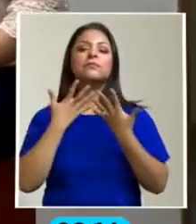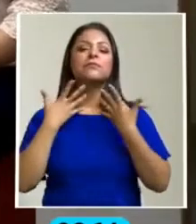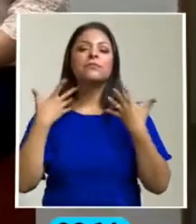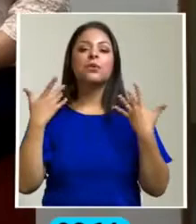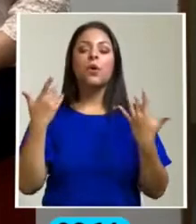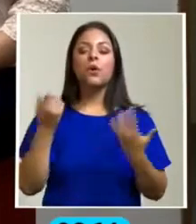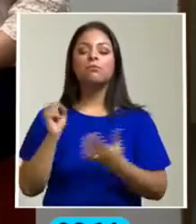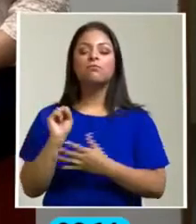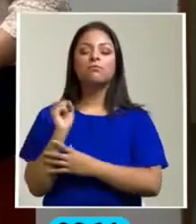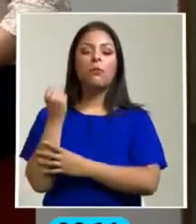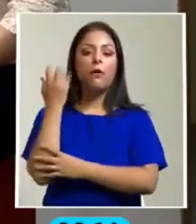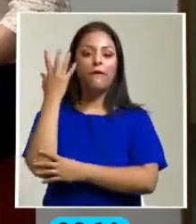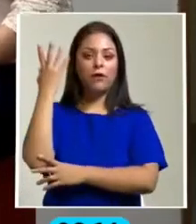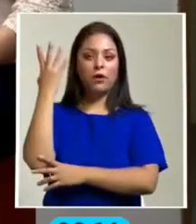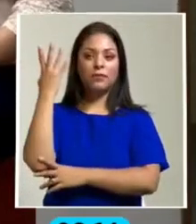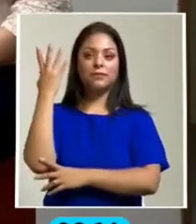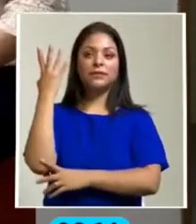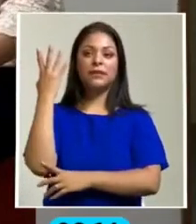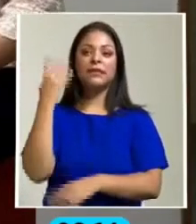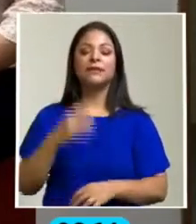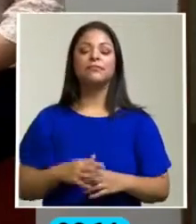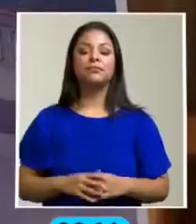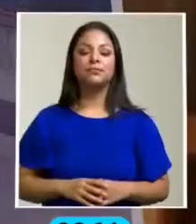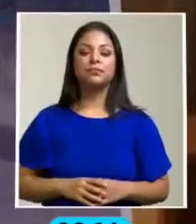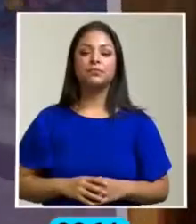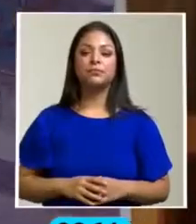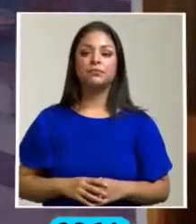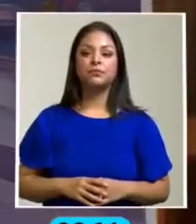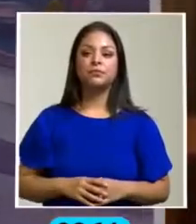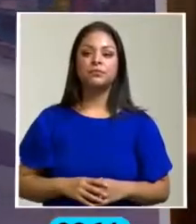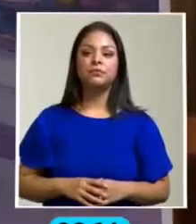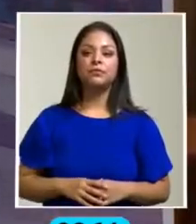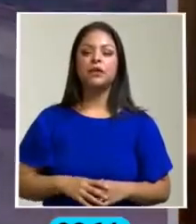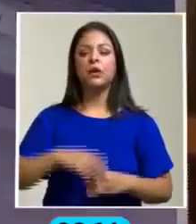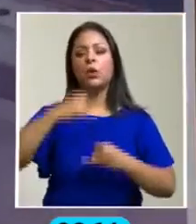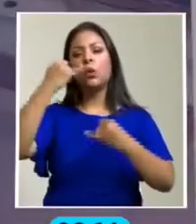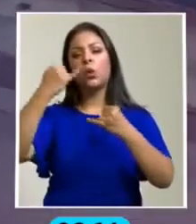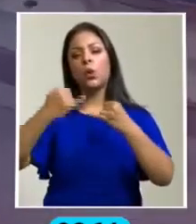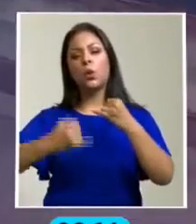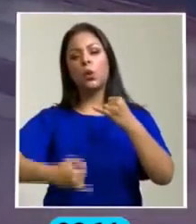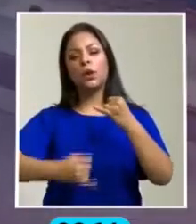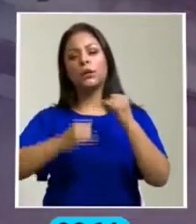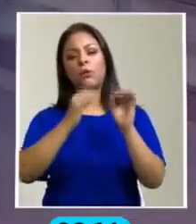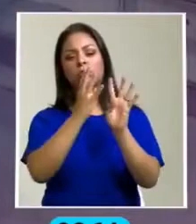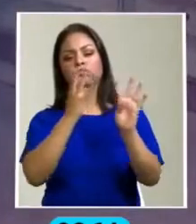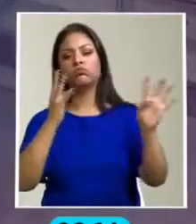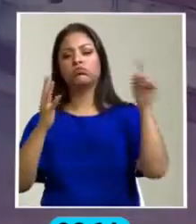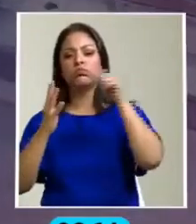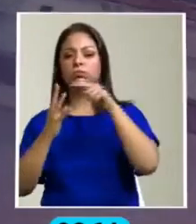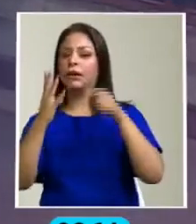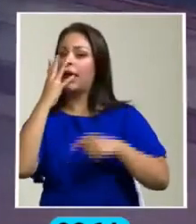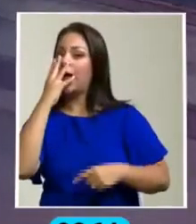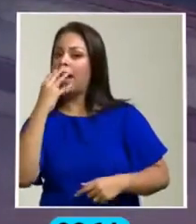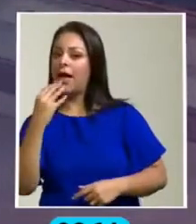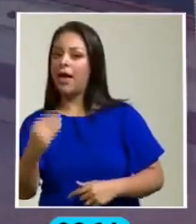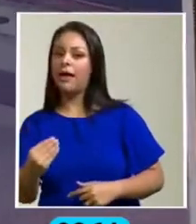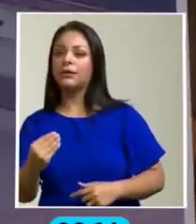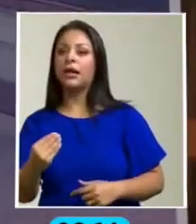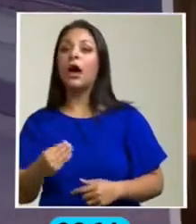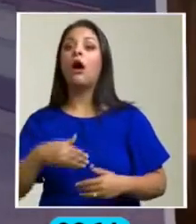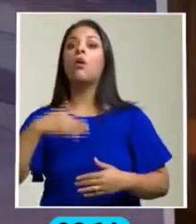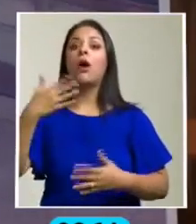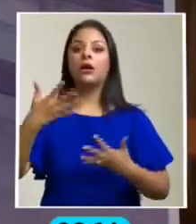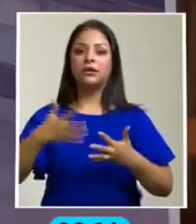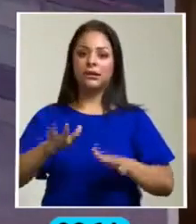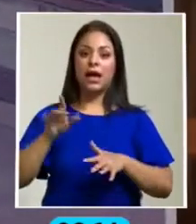delicioso. Y detrás de todas ellas, la Danta. Cuando por fin le correspondió el